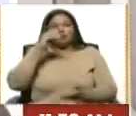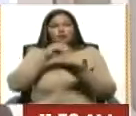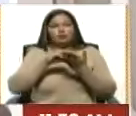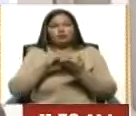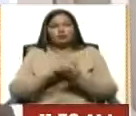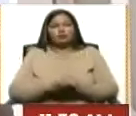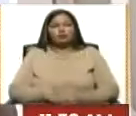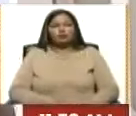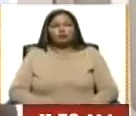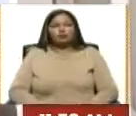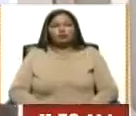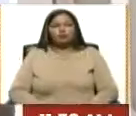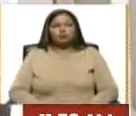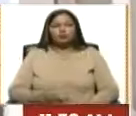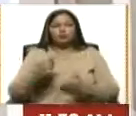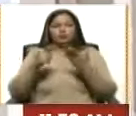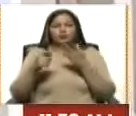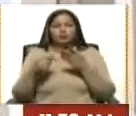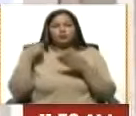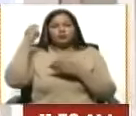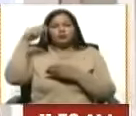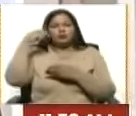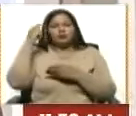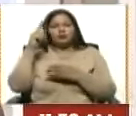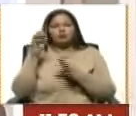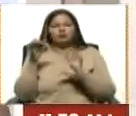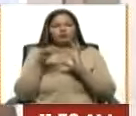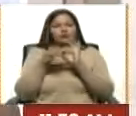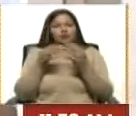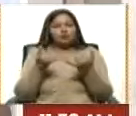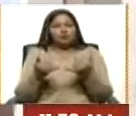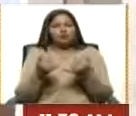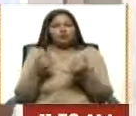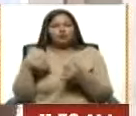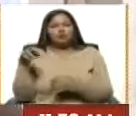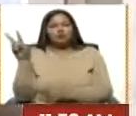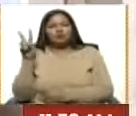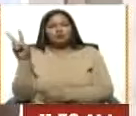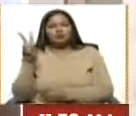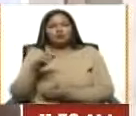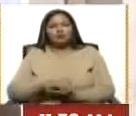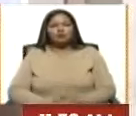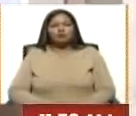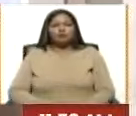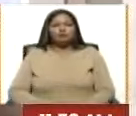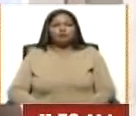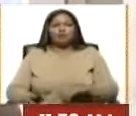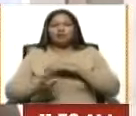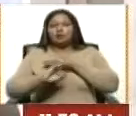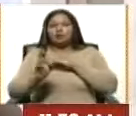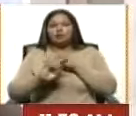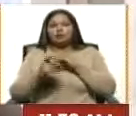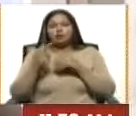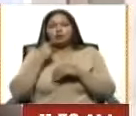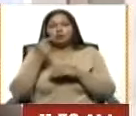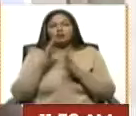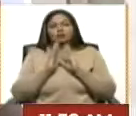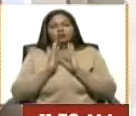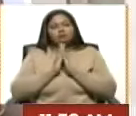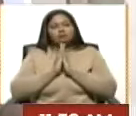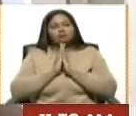visto. Hay otros videos acá que ella coloca en función a Venezuela, habla de los Roques, de otros. Pero el video donde ella dice,